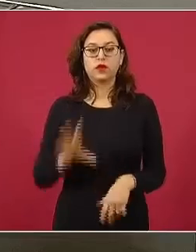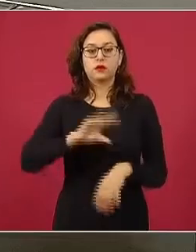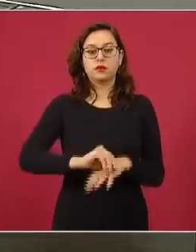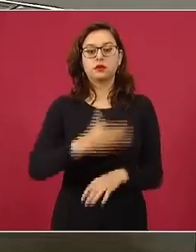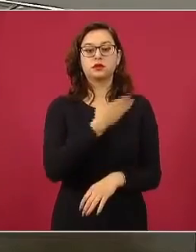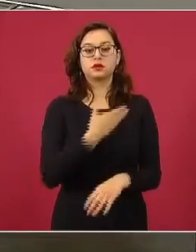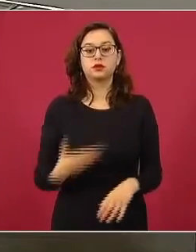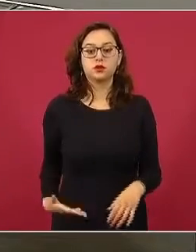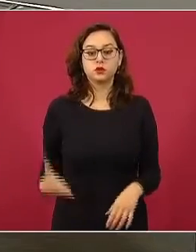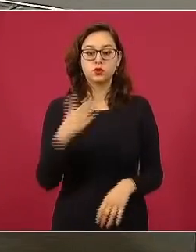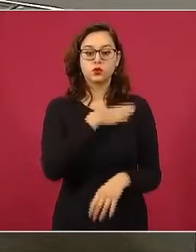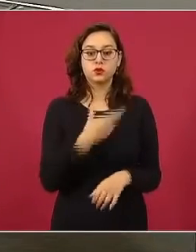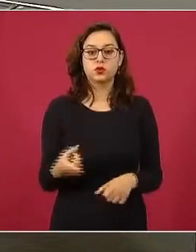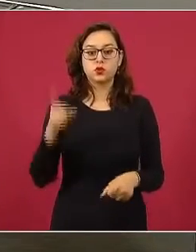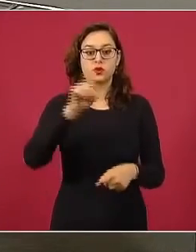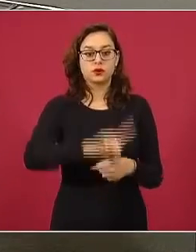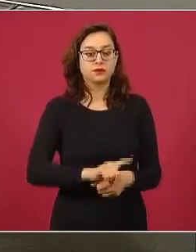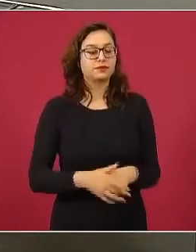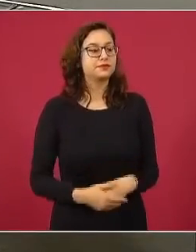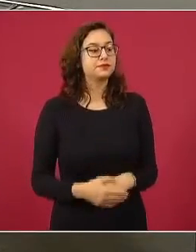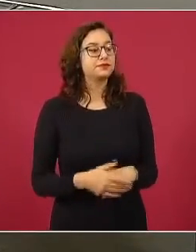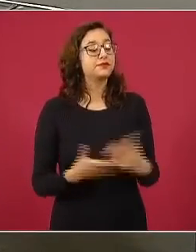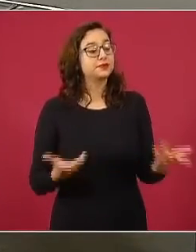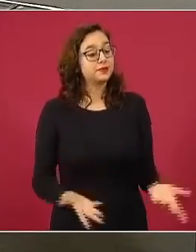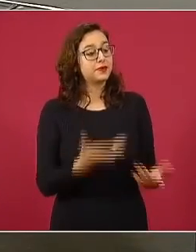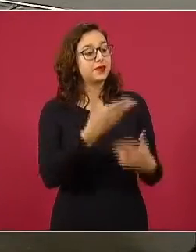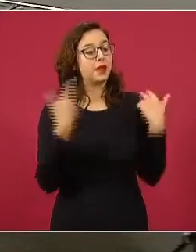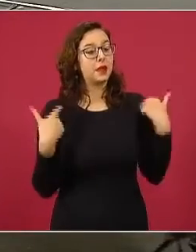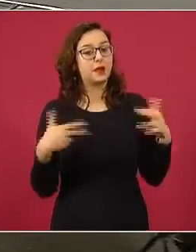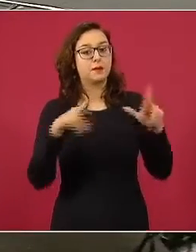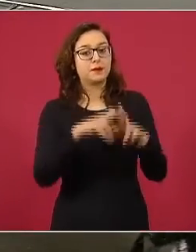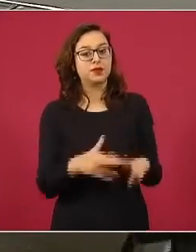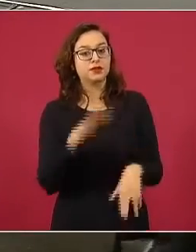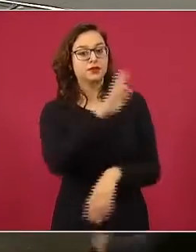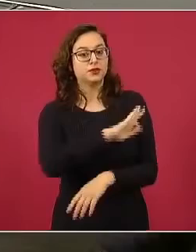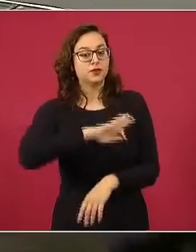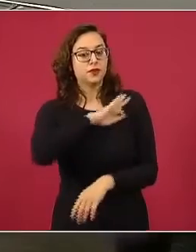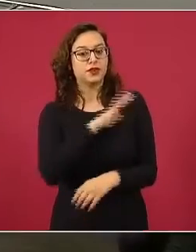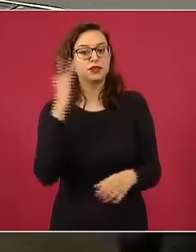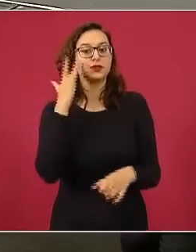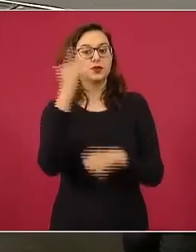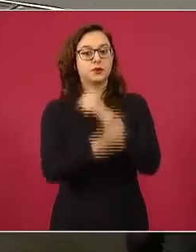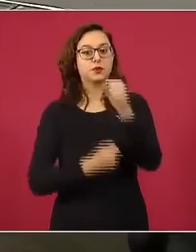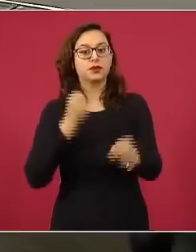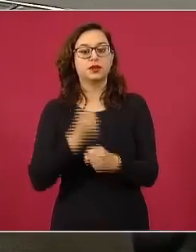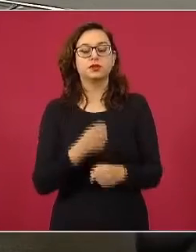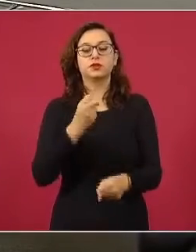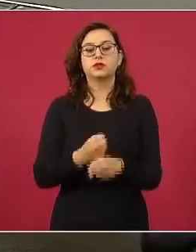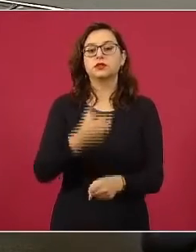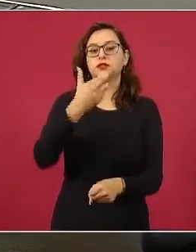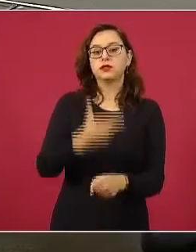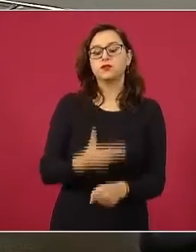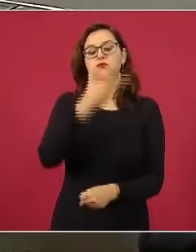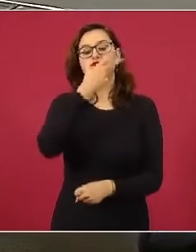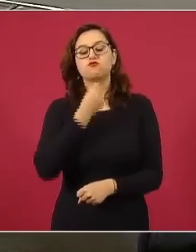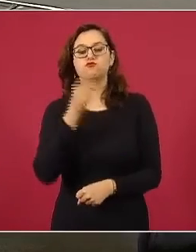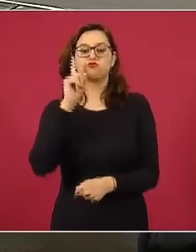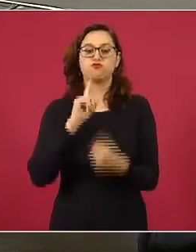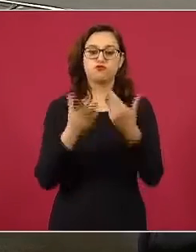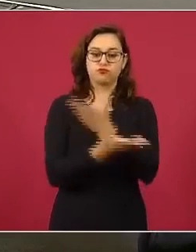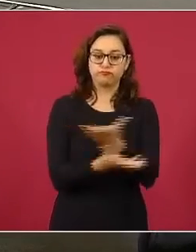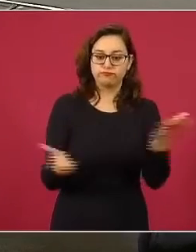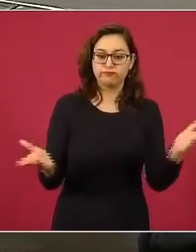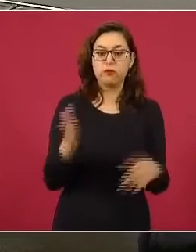buenos días. Maestro, feliz cumpleaños. Secretarias, secretarios, muy buenos días. Muy buenos días tengan todas y todos